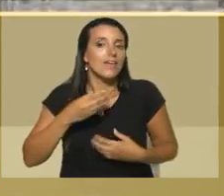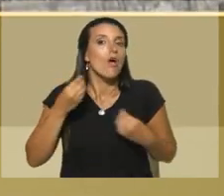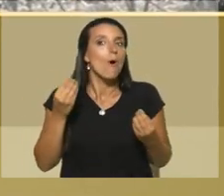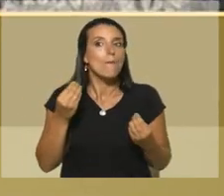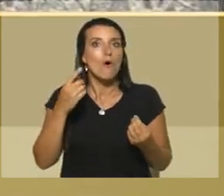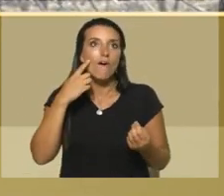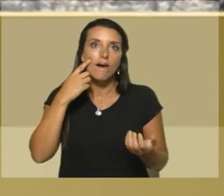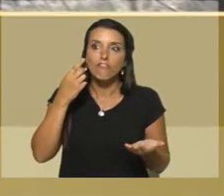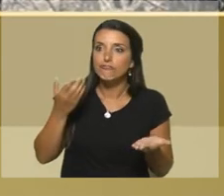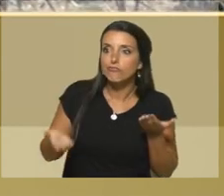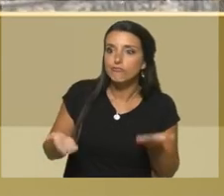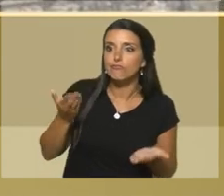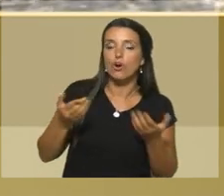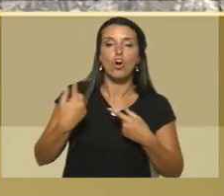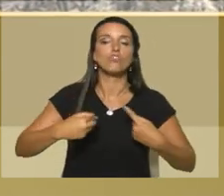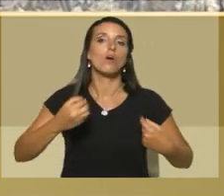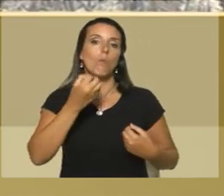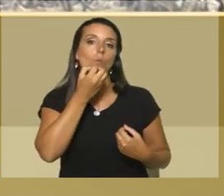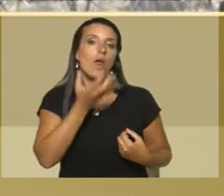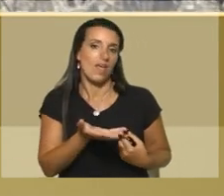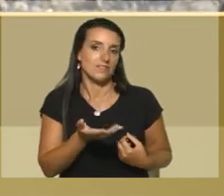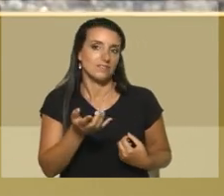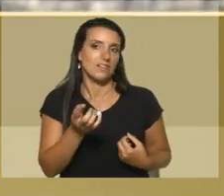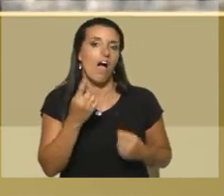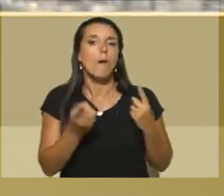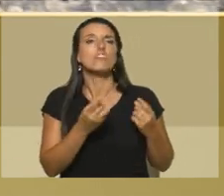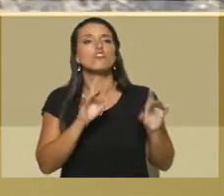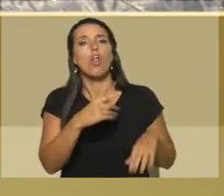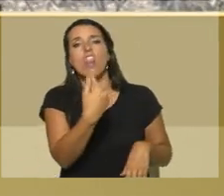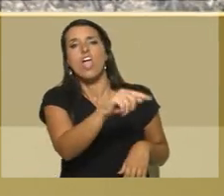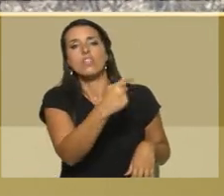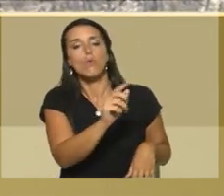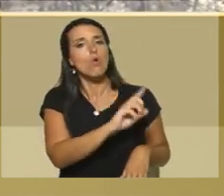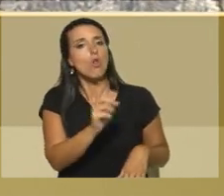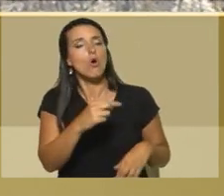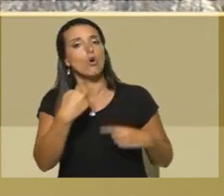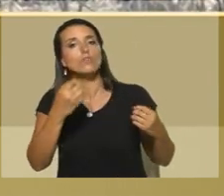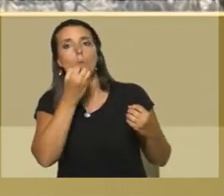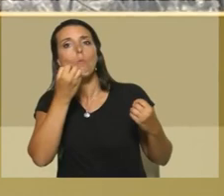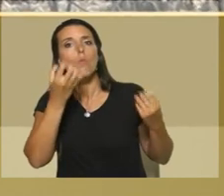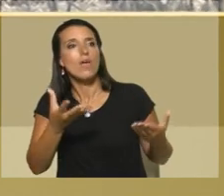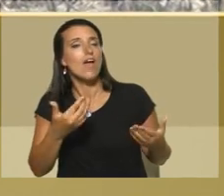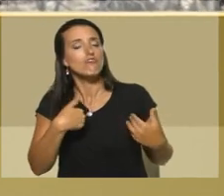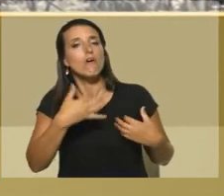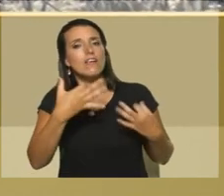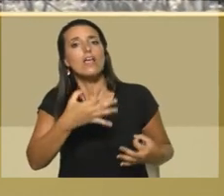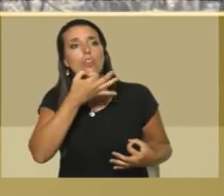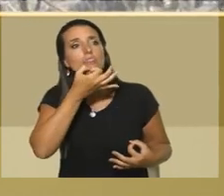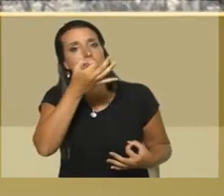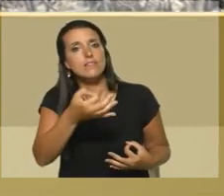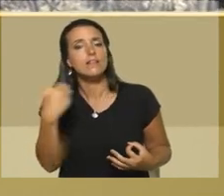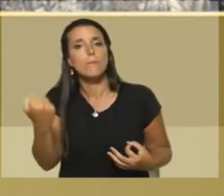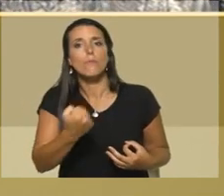de buenas que a veces no no se suele Resaltar que es el grado impresionante el